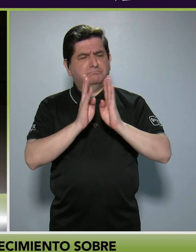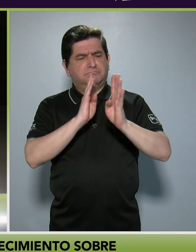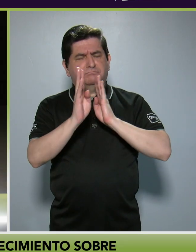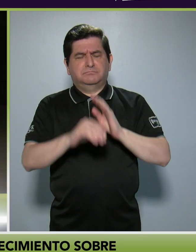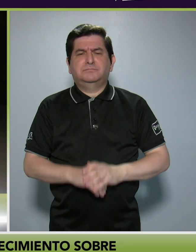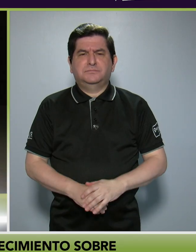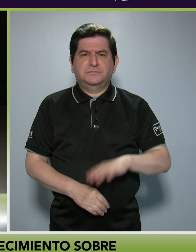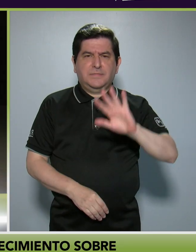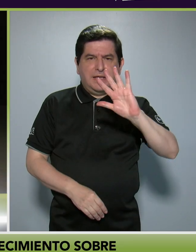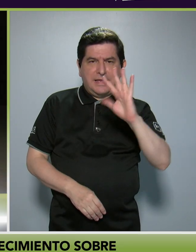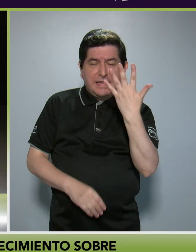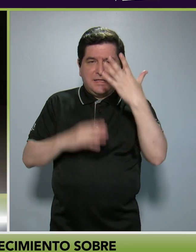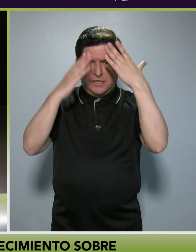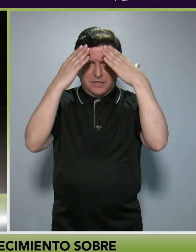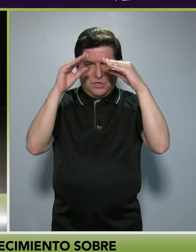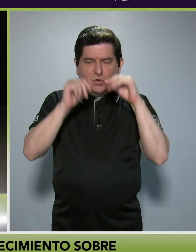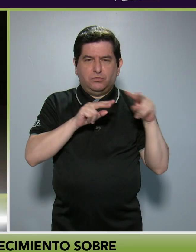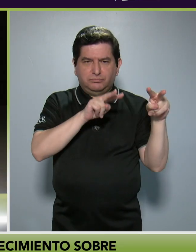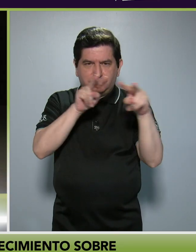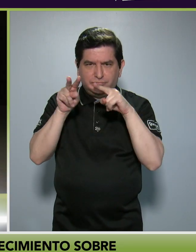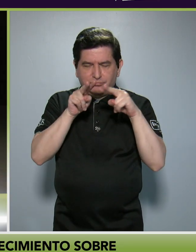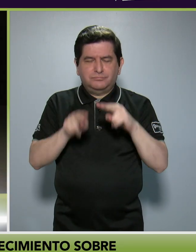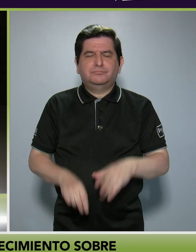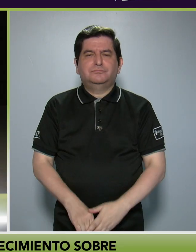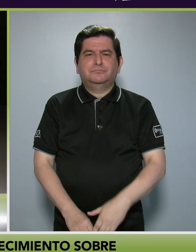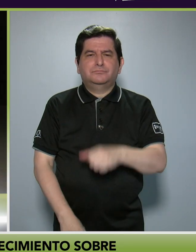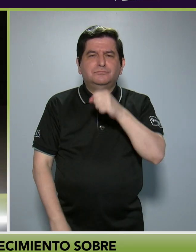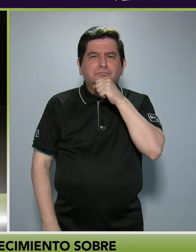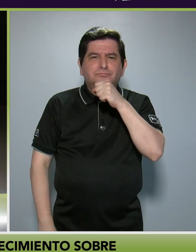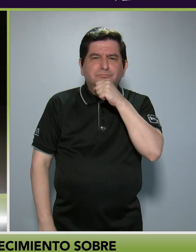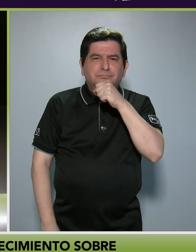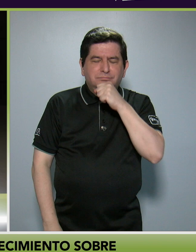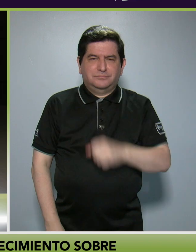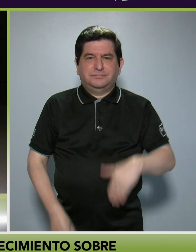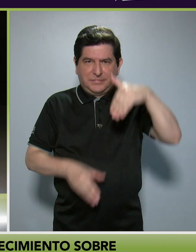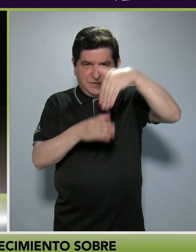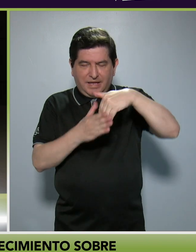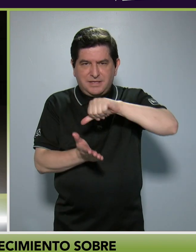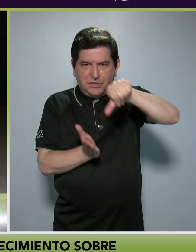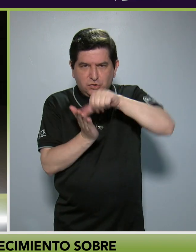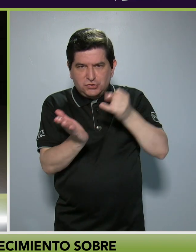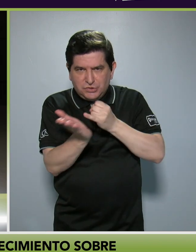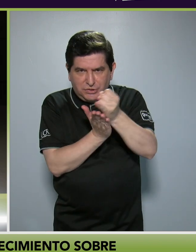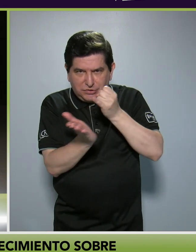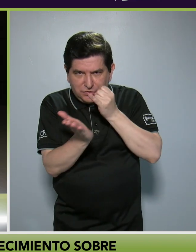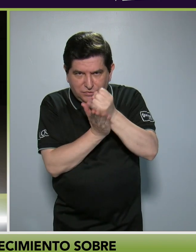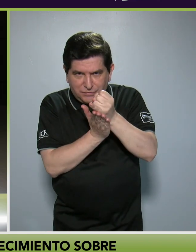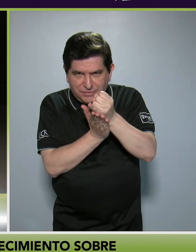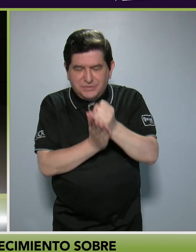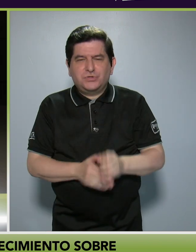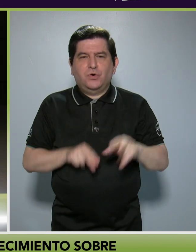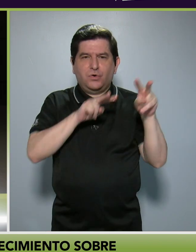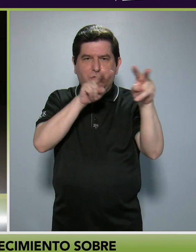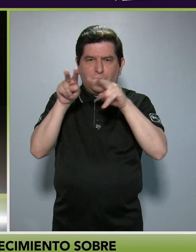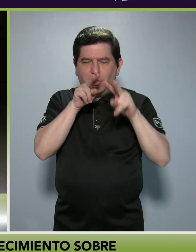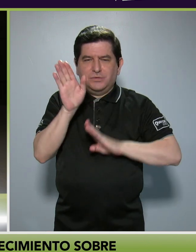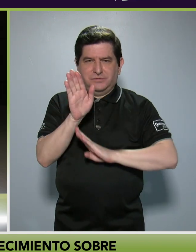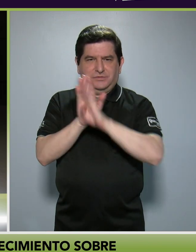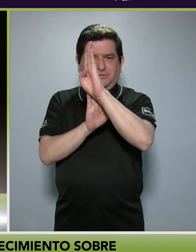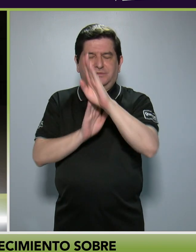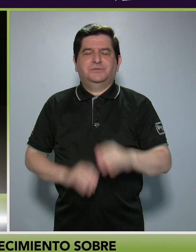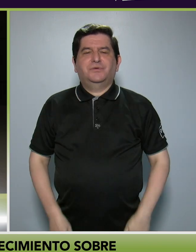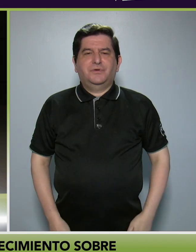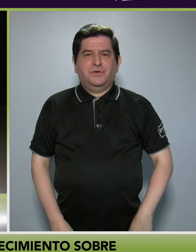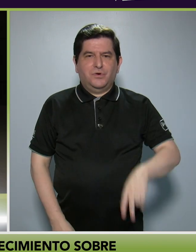sobre el quinto informe del Observatorio del Envejecimiento que pertenece al Centro de Investigación Observatorio del Desarrollo de